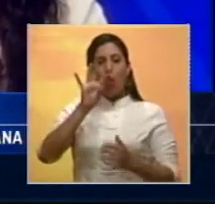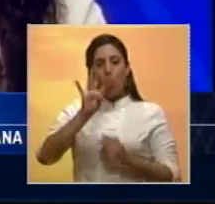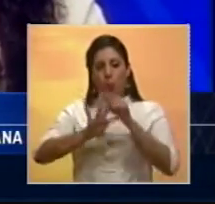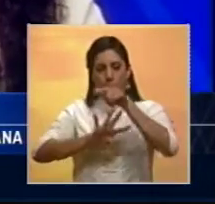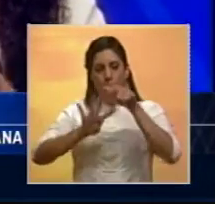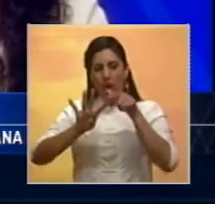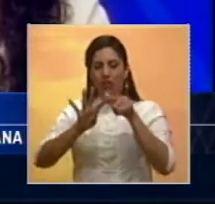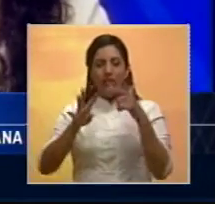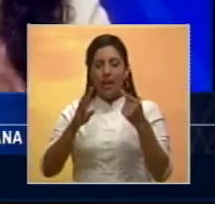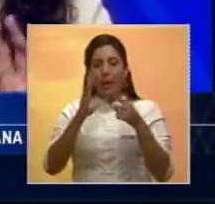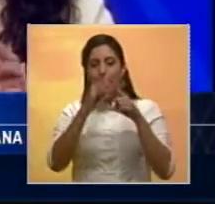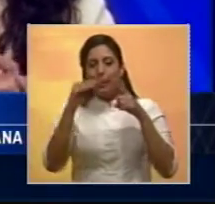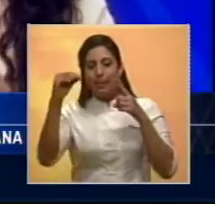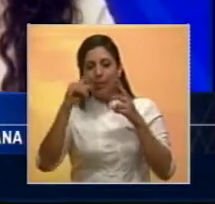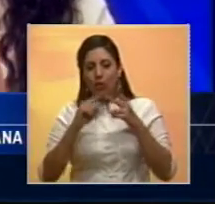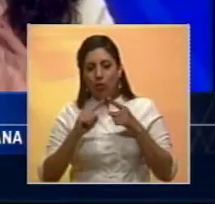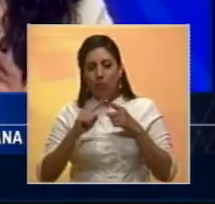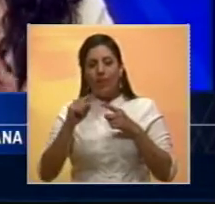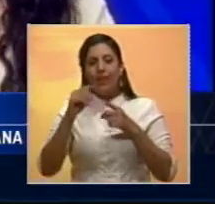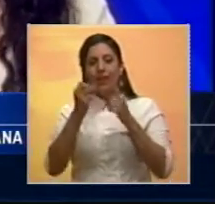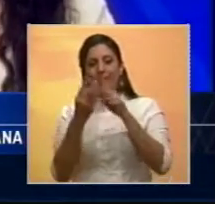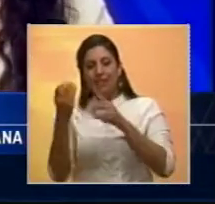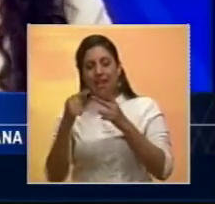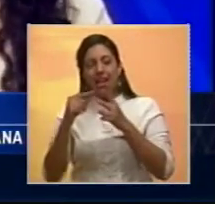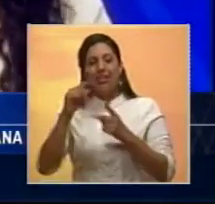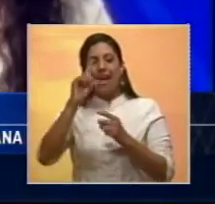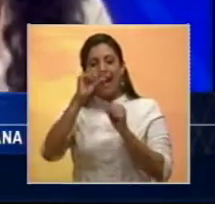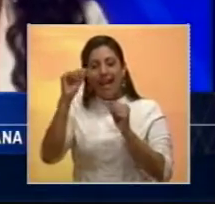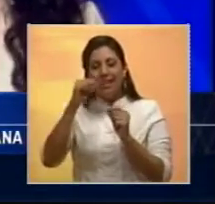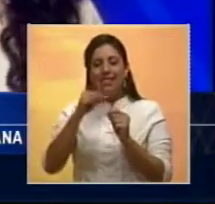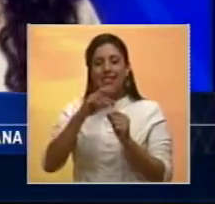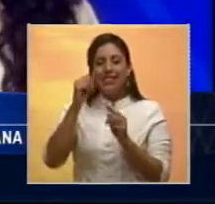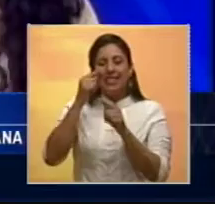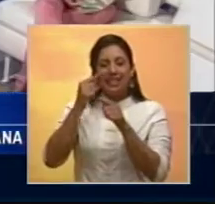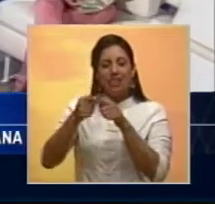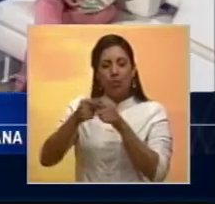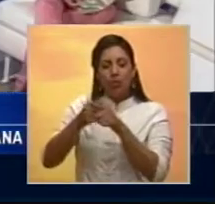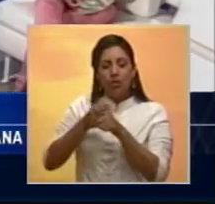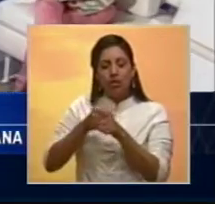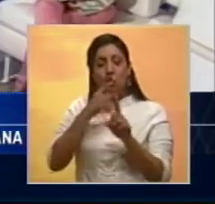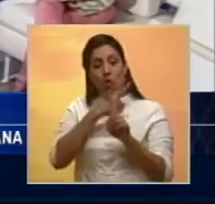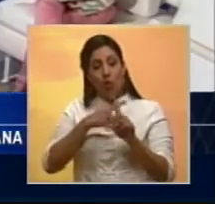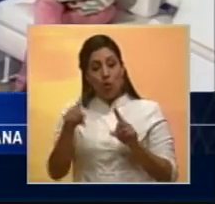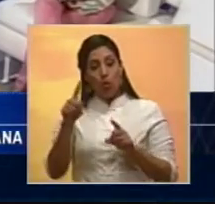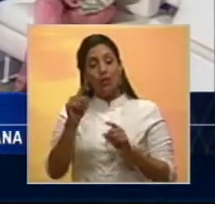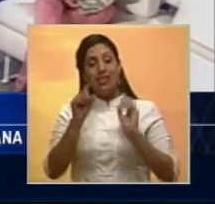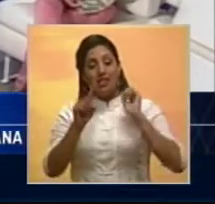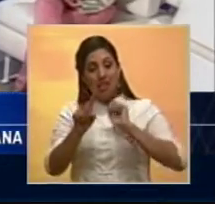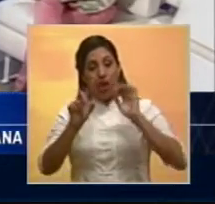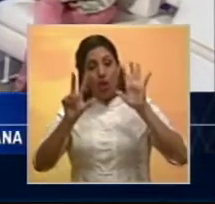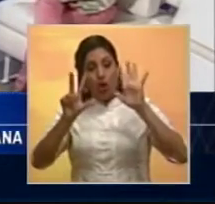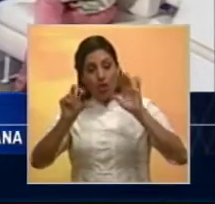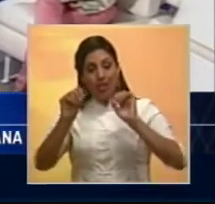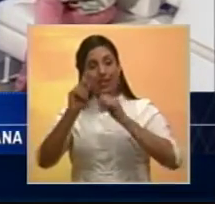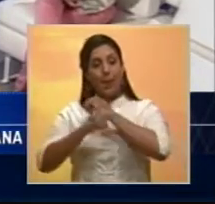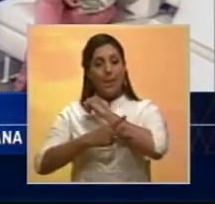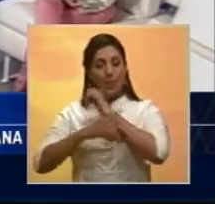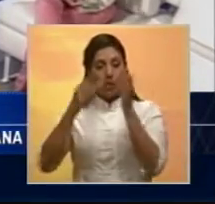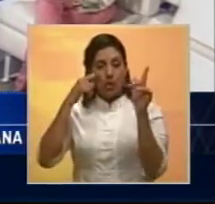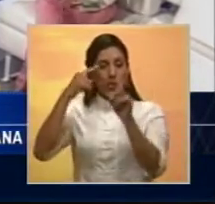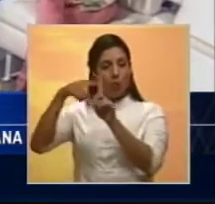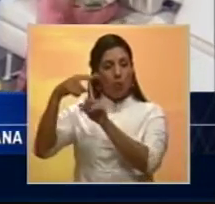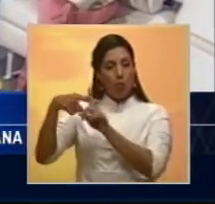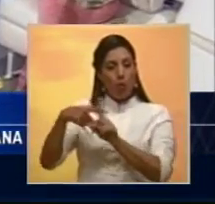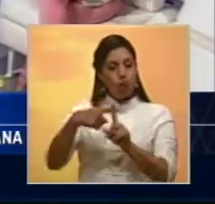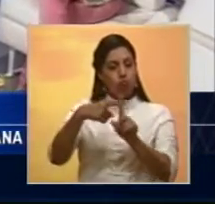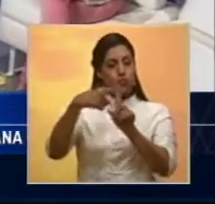que priorizamos, que es pimentón, cilantro, ají y cebollín. Hemos focalizado 180 territorios, 180 parroquias en donde